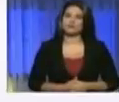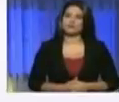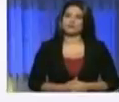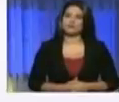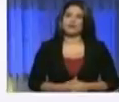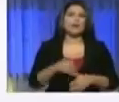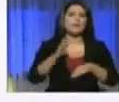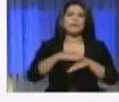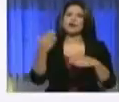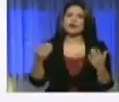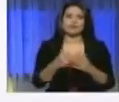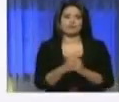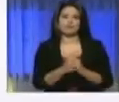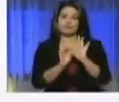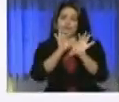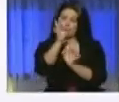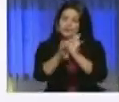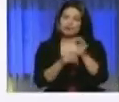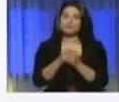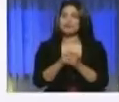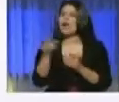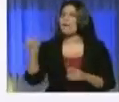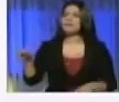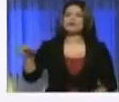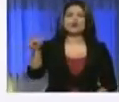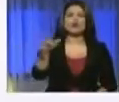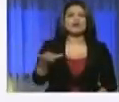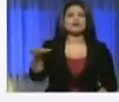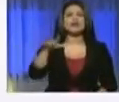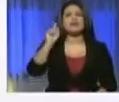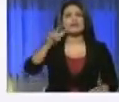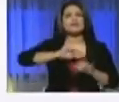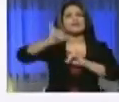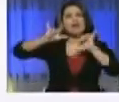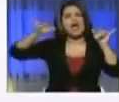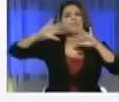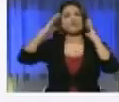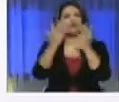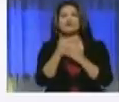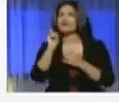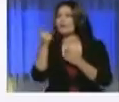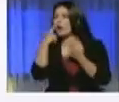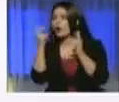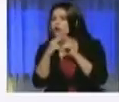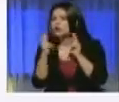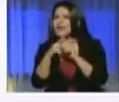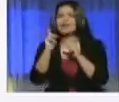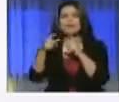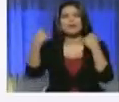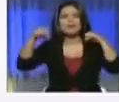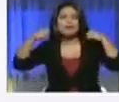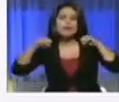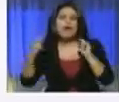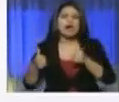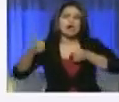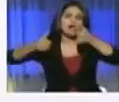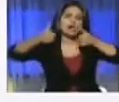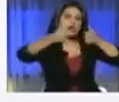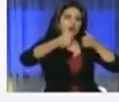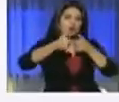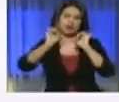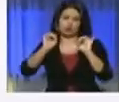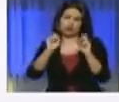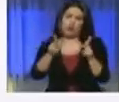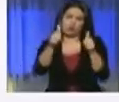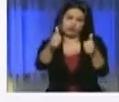Porque nuestros muchachos, claro que tienen que ir al mundo, a conocer el mundo, a competir. Pero nosotros traigamos el mundo a